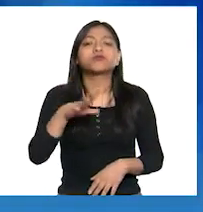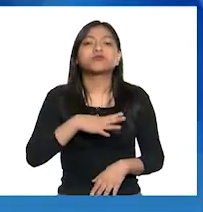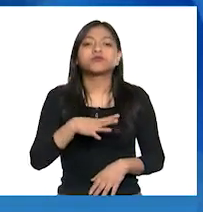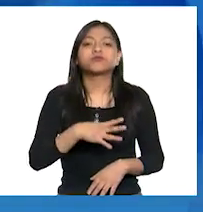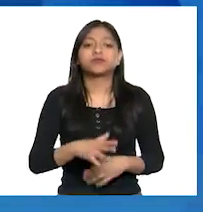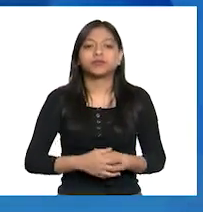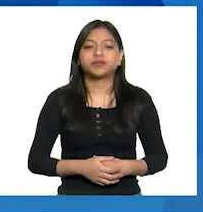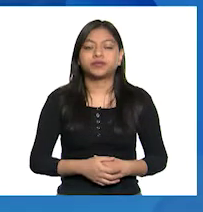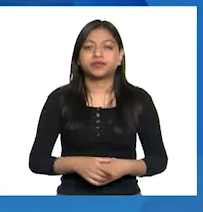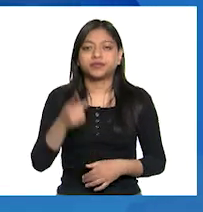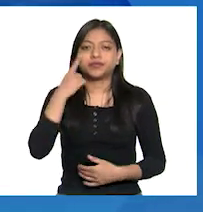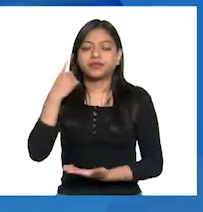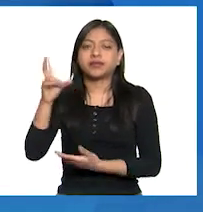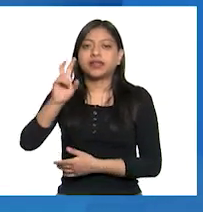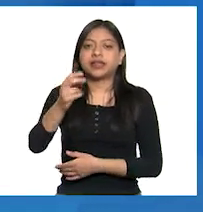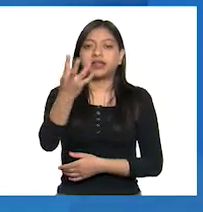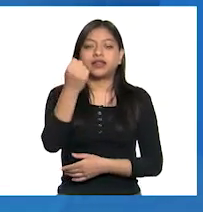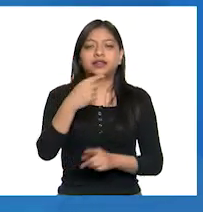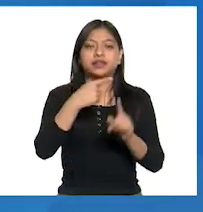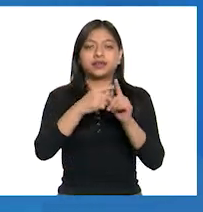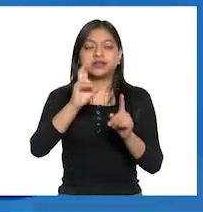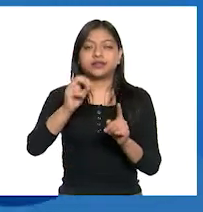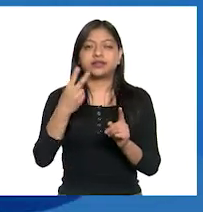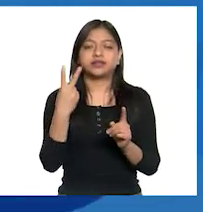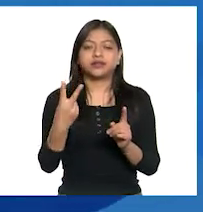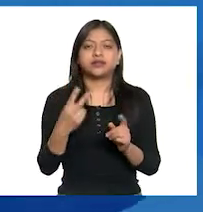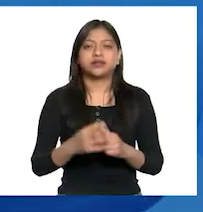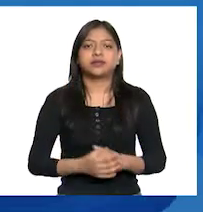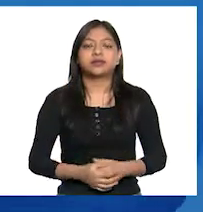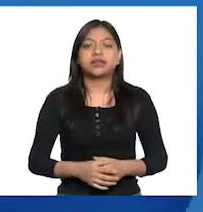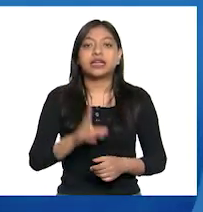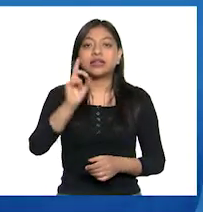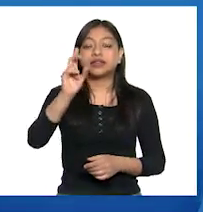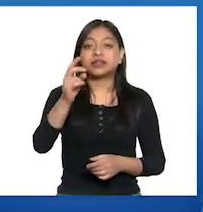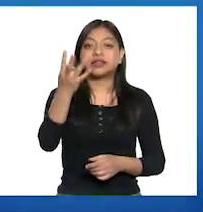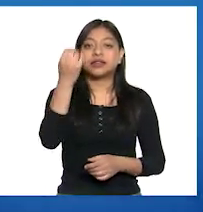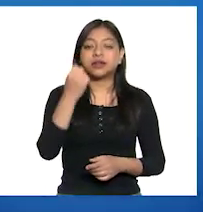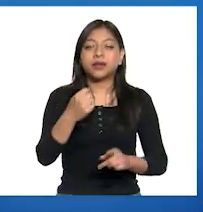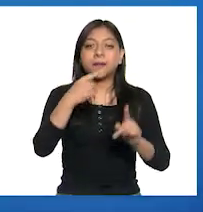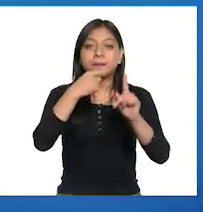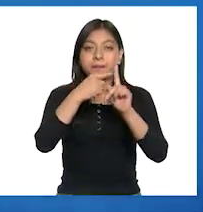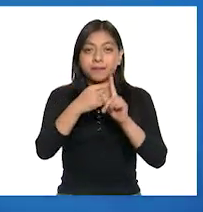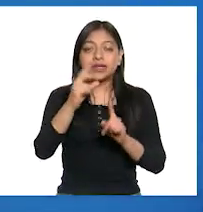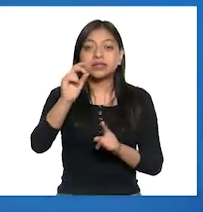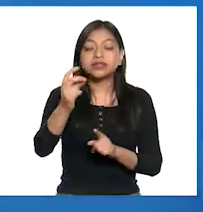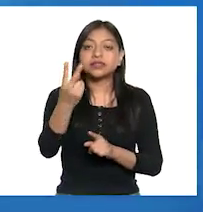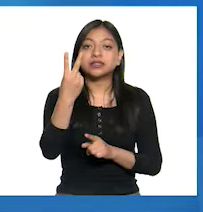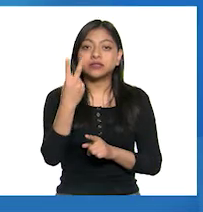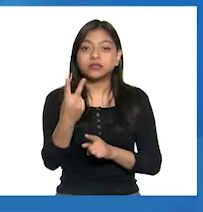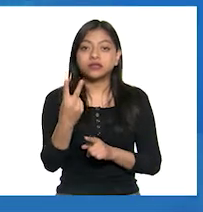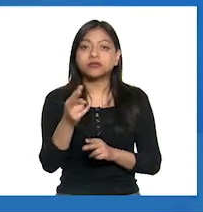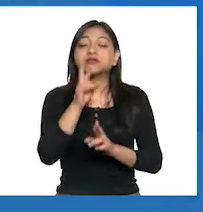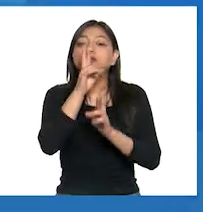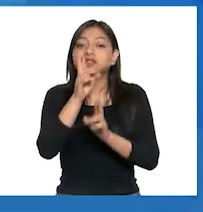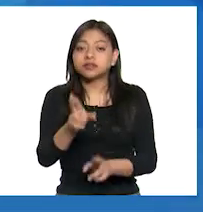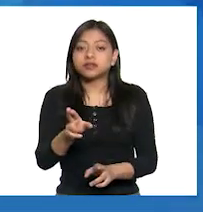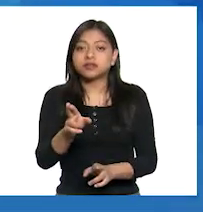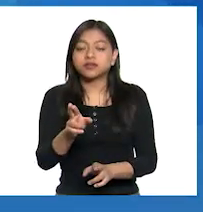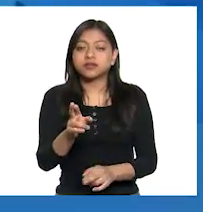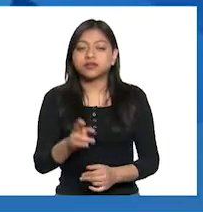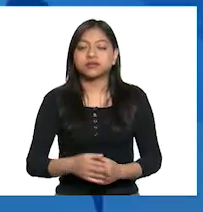B? 32 personas. Muy bien. Vamos a sumar entonces 39 más 32. ¿Cuánto sería el resultado,